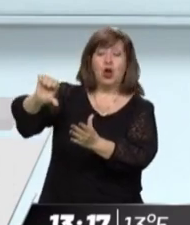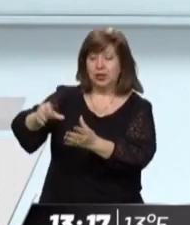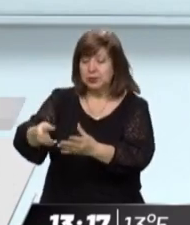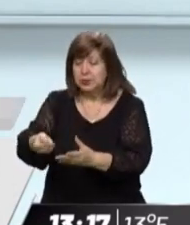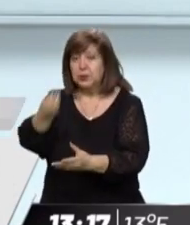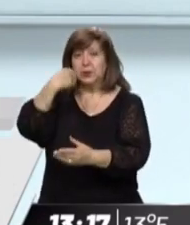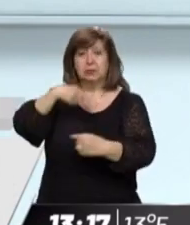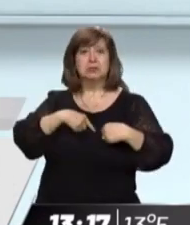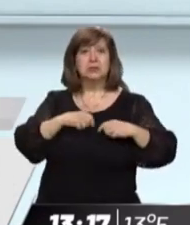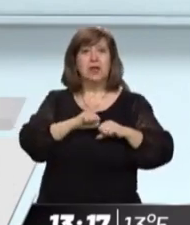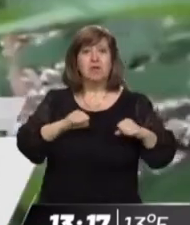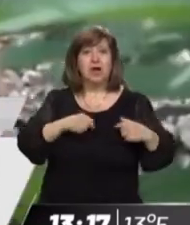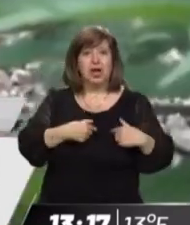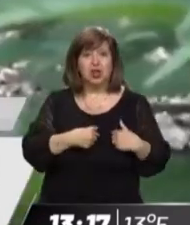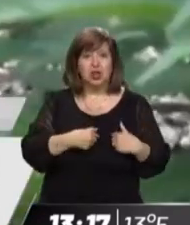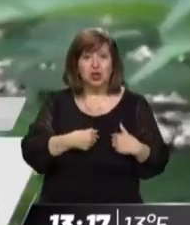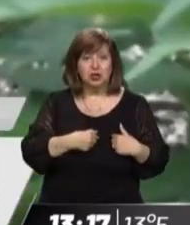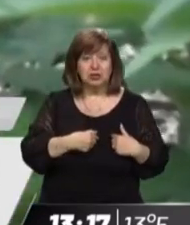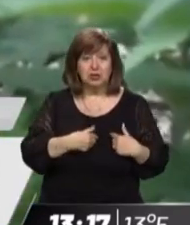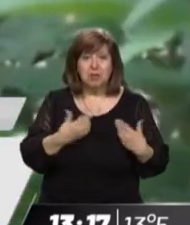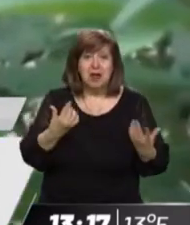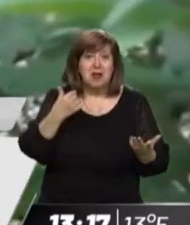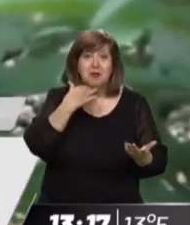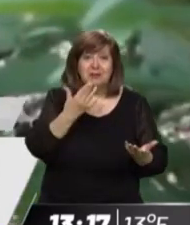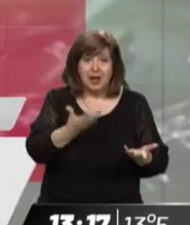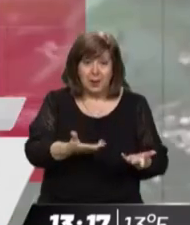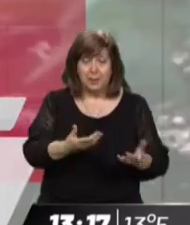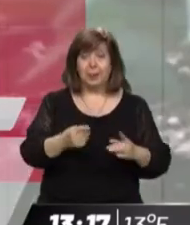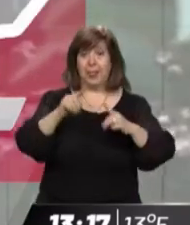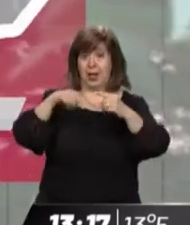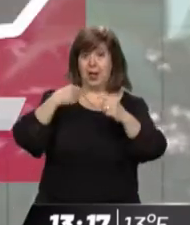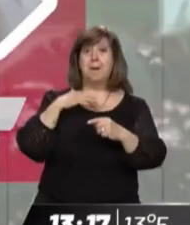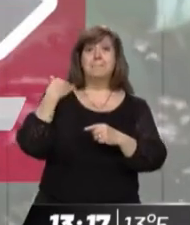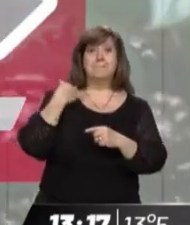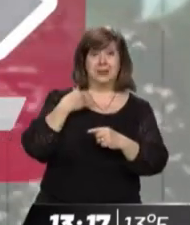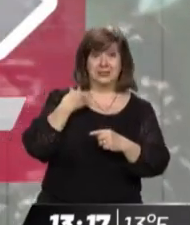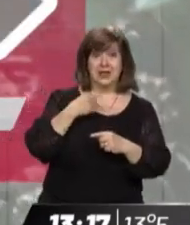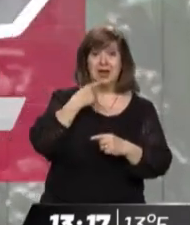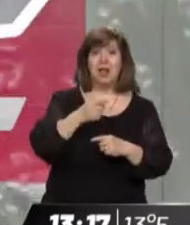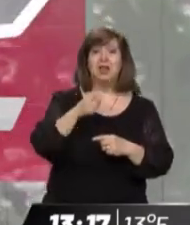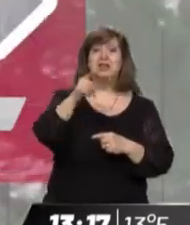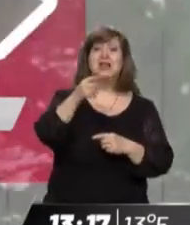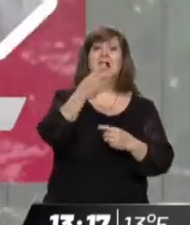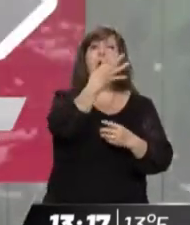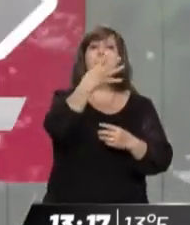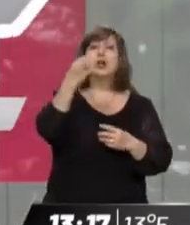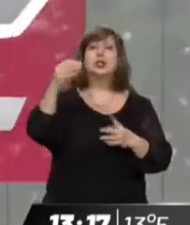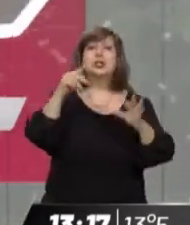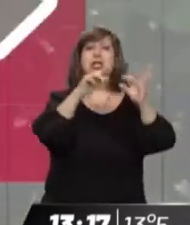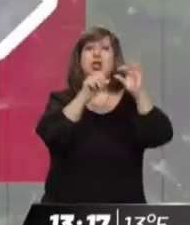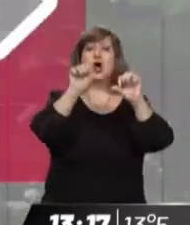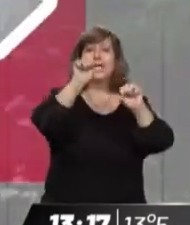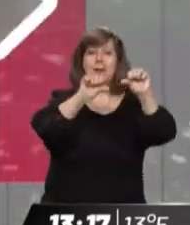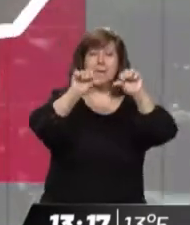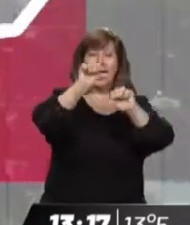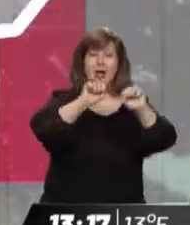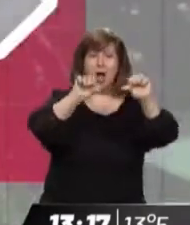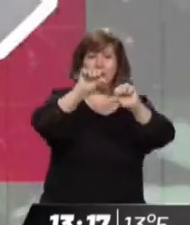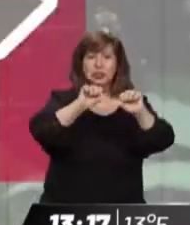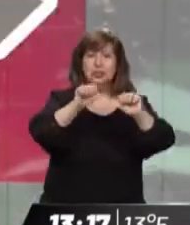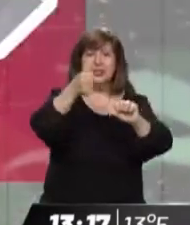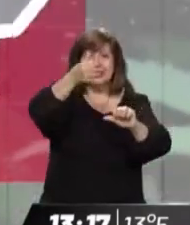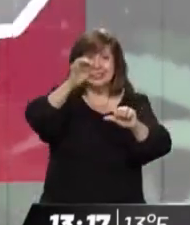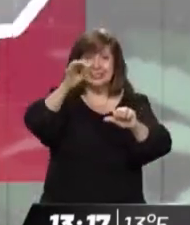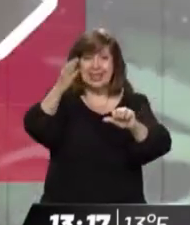fundamental, ni siquiera en el propio blister. En el caso de la marihuana, esta tiene 400 químicos, 60 actúan sobre el